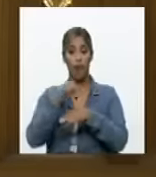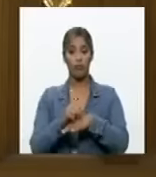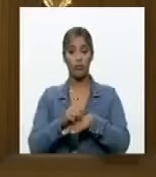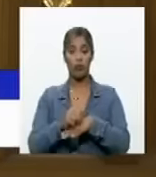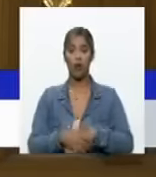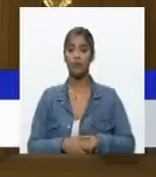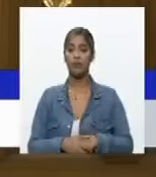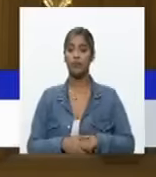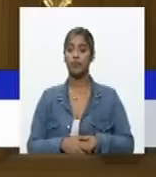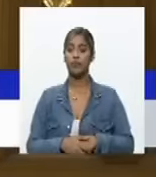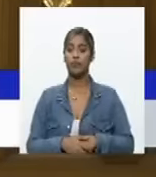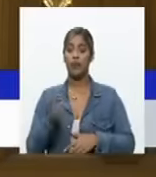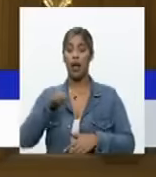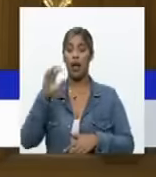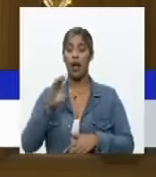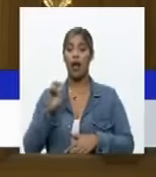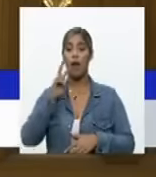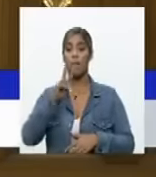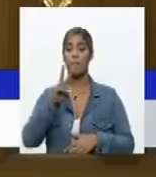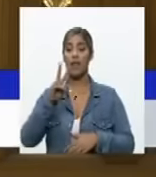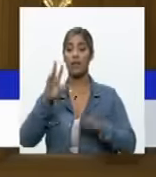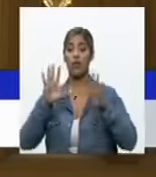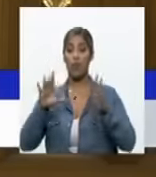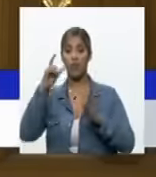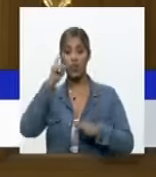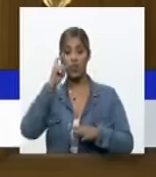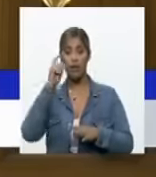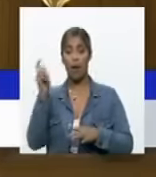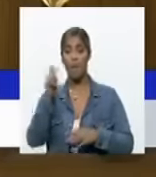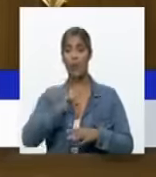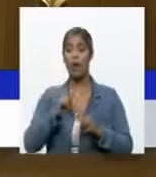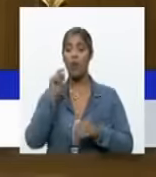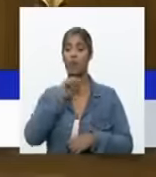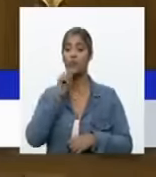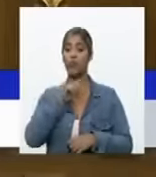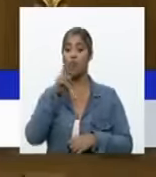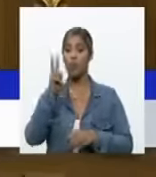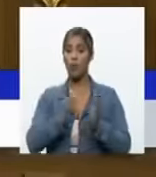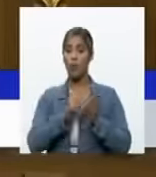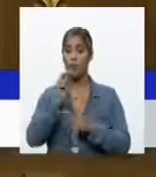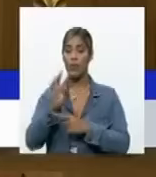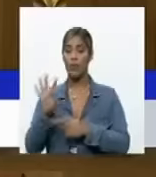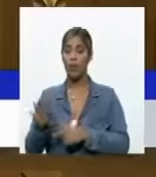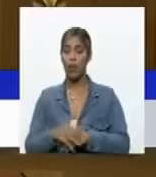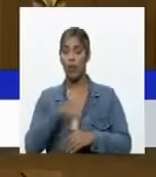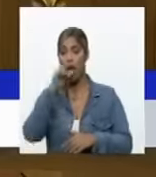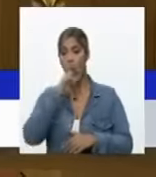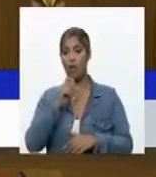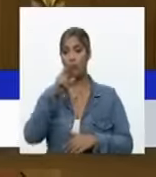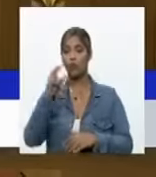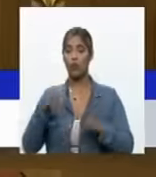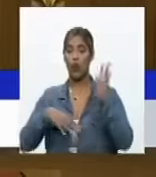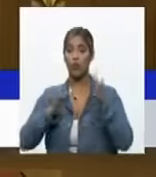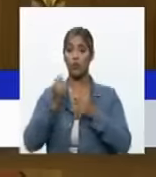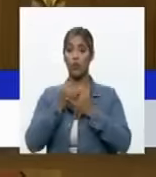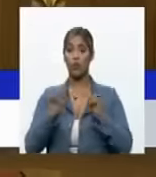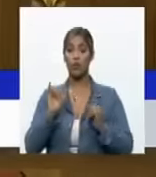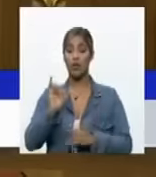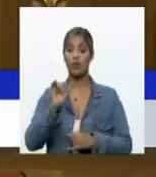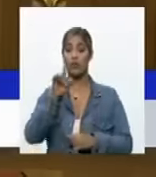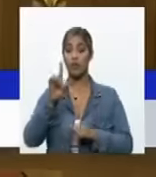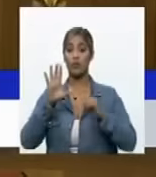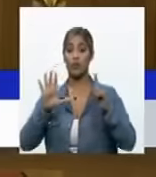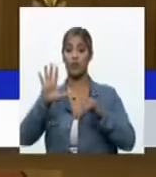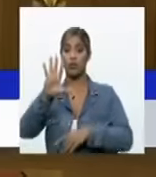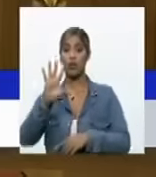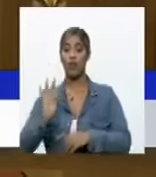sede de la Asamblea Nacional en Caracas, a los 29 días del mes de octubre de 2024, años 214 de la independencia y